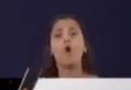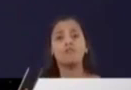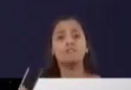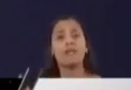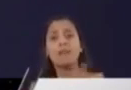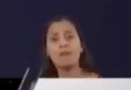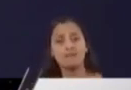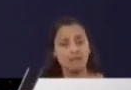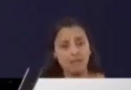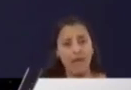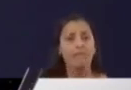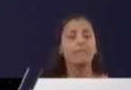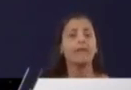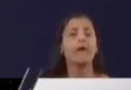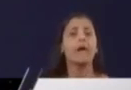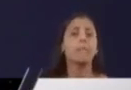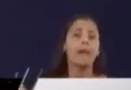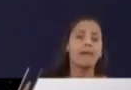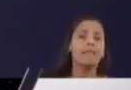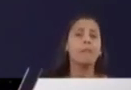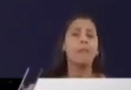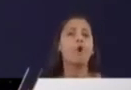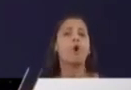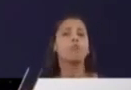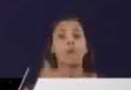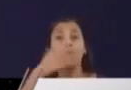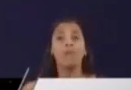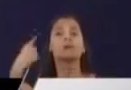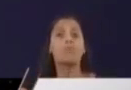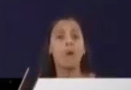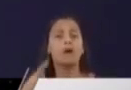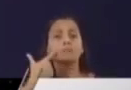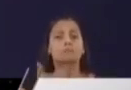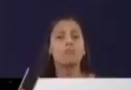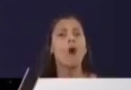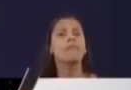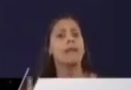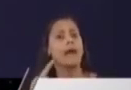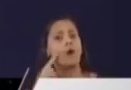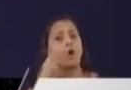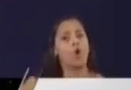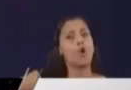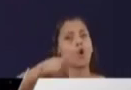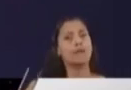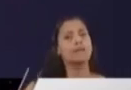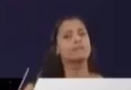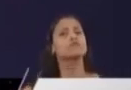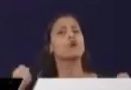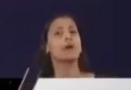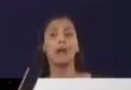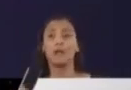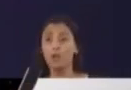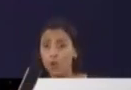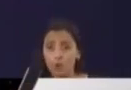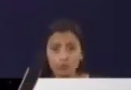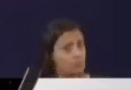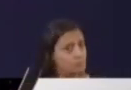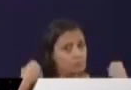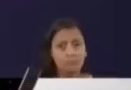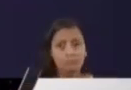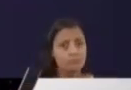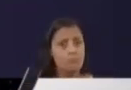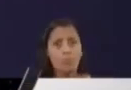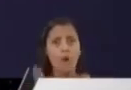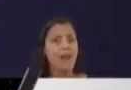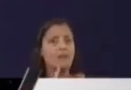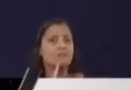emitió poco tiempo de que se conocieron los hechos y nuestra posición es bien Clara y